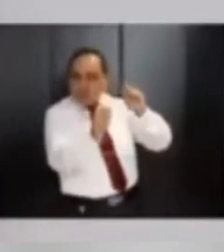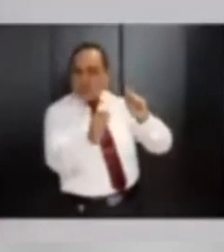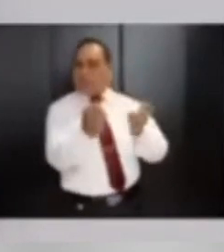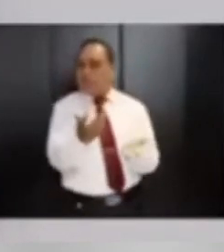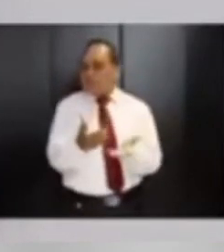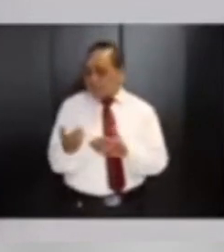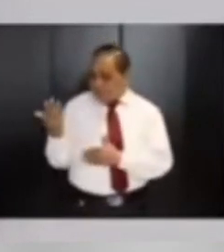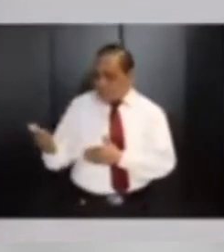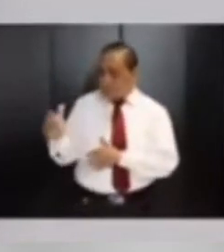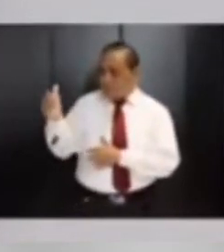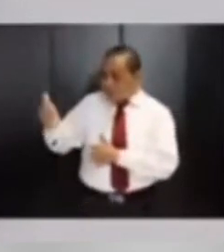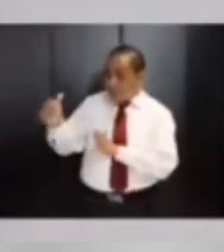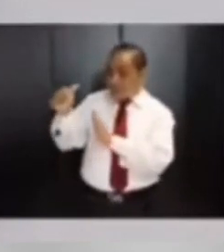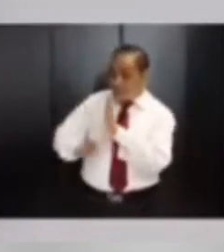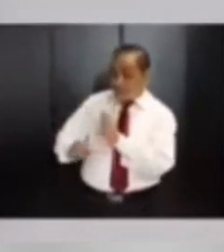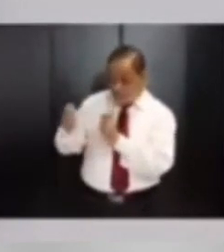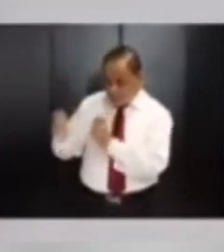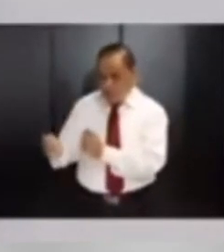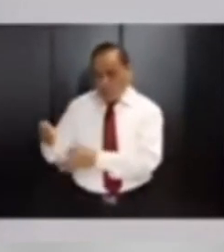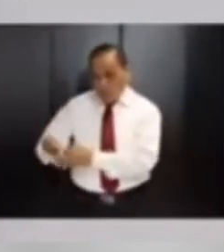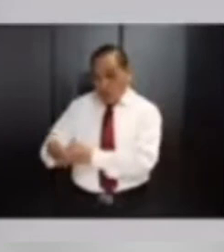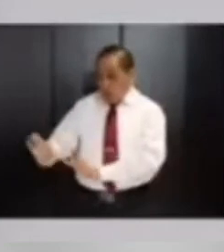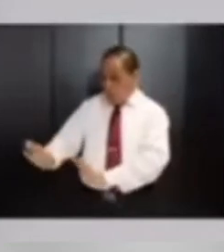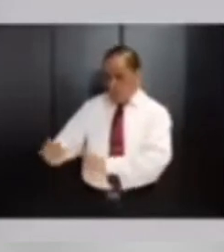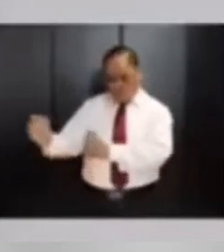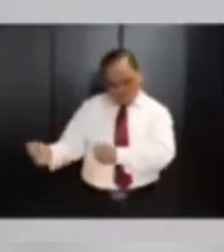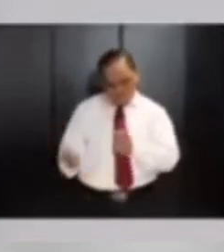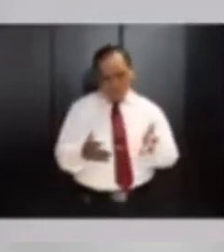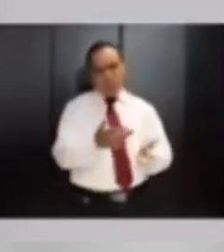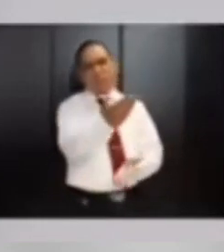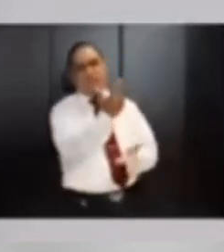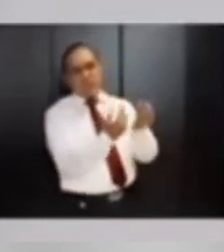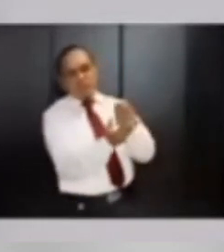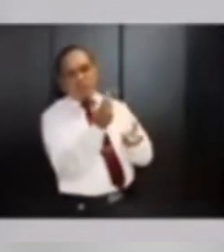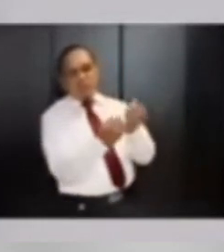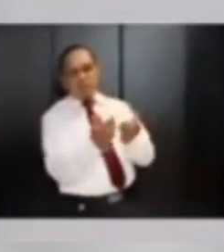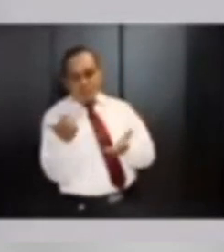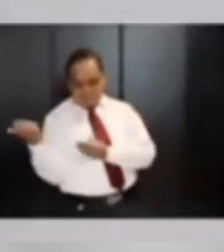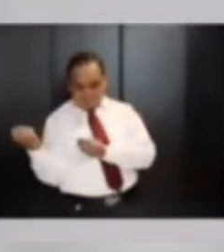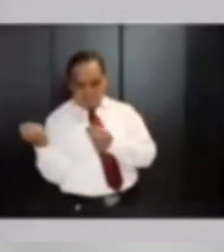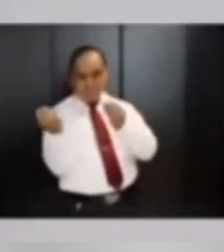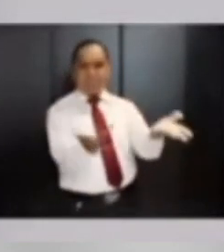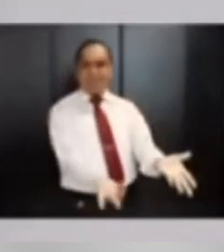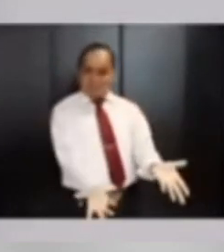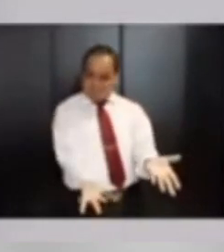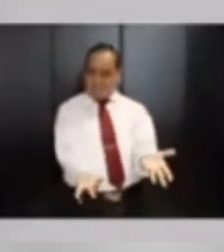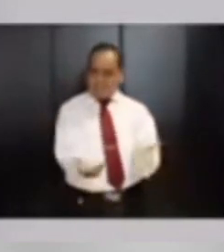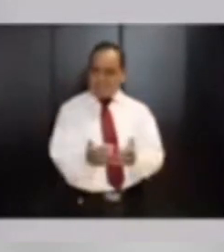y lo viste haber hecho a seis meses no ahorita nos hablan de los proveedores voy a llevar de esa madre